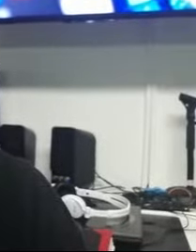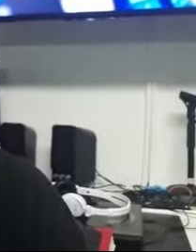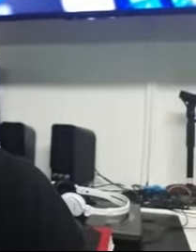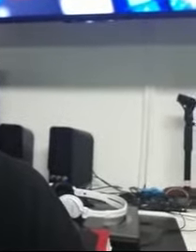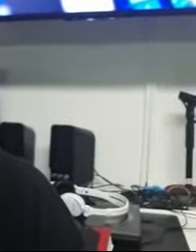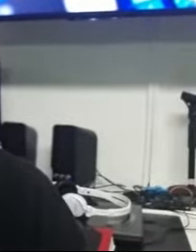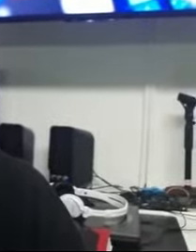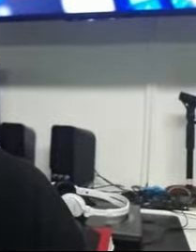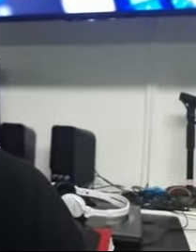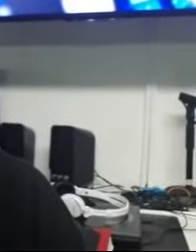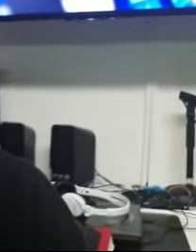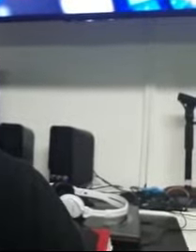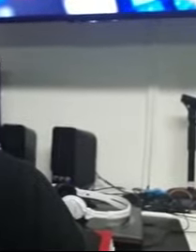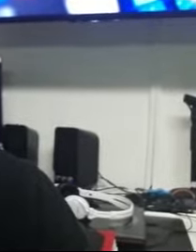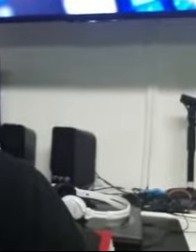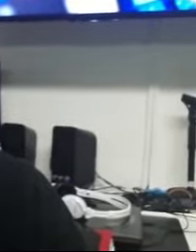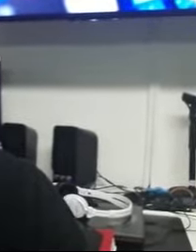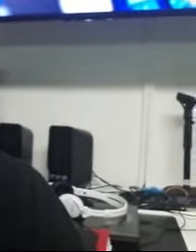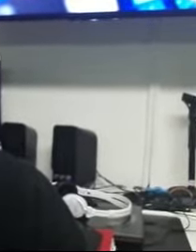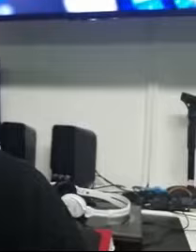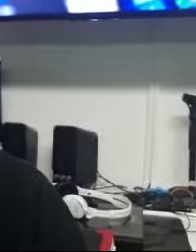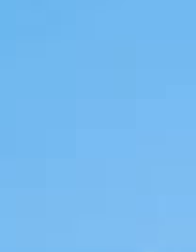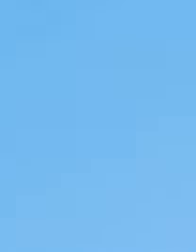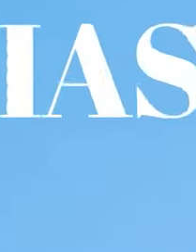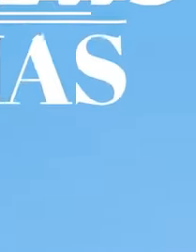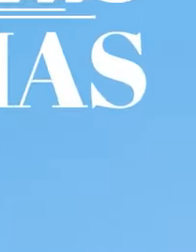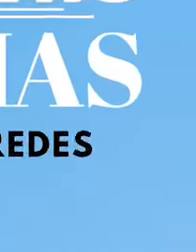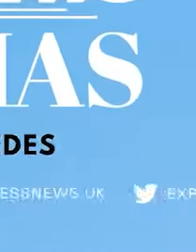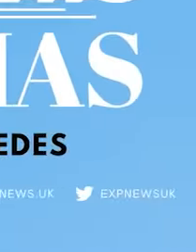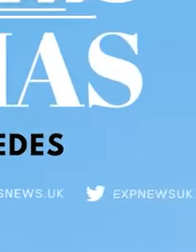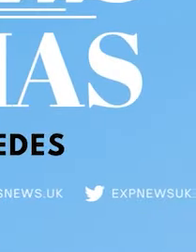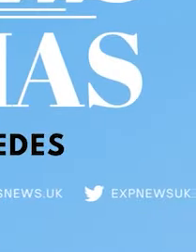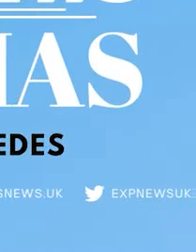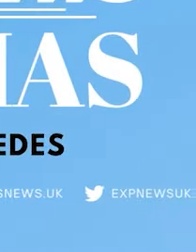mi nombre orlando en cine gracias por vernos